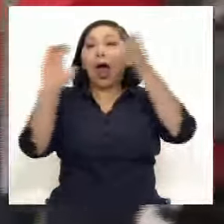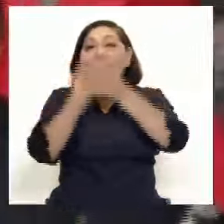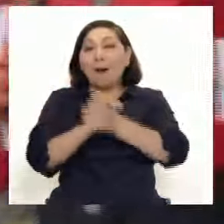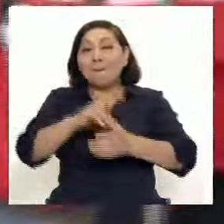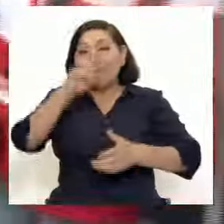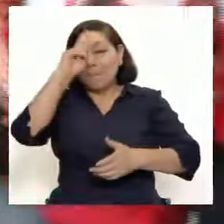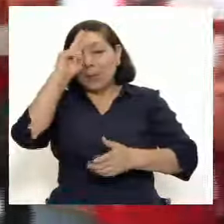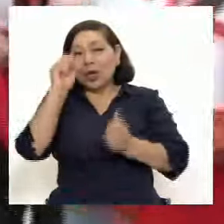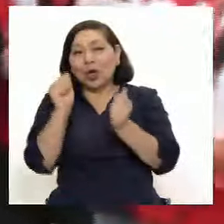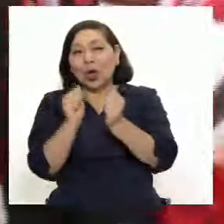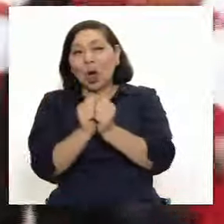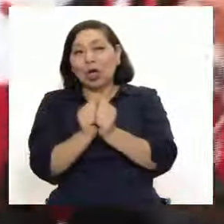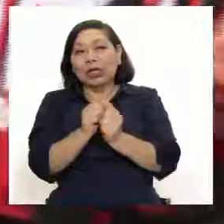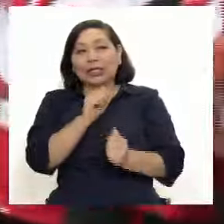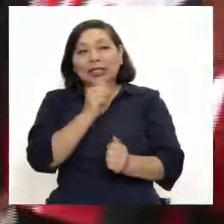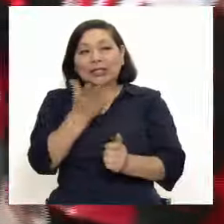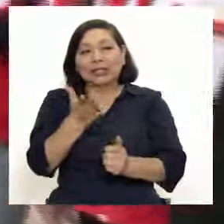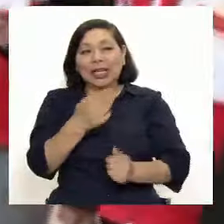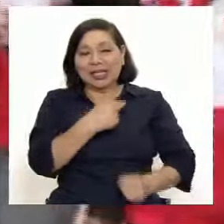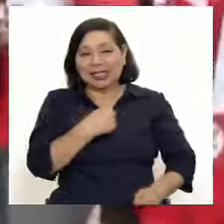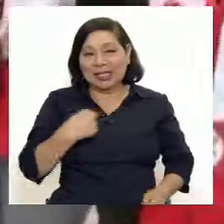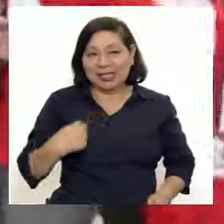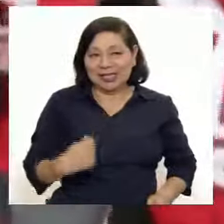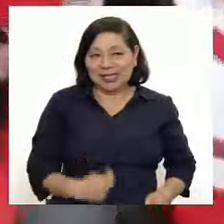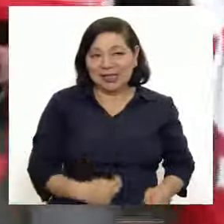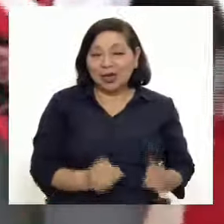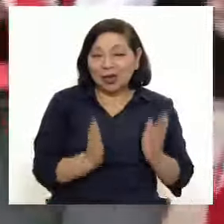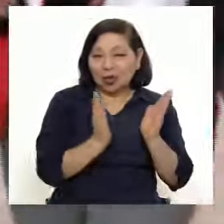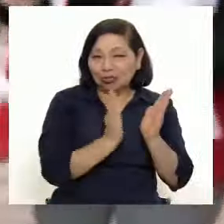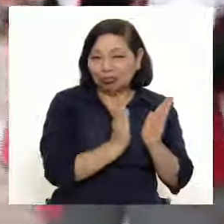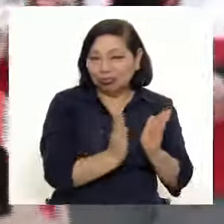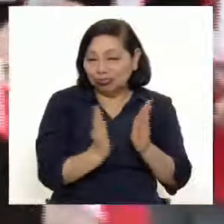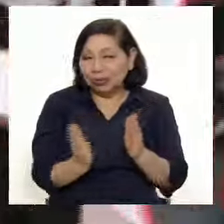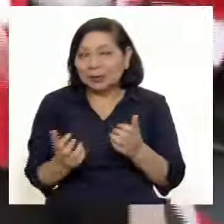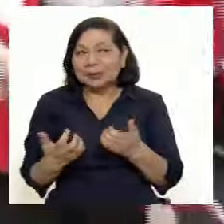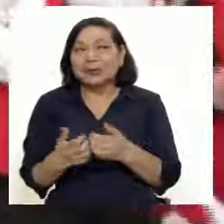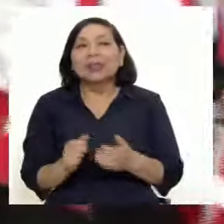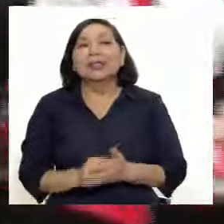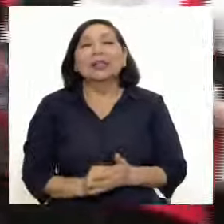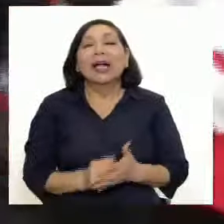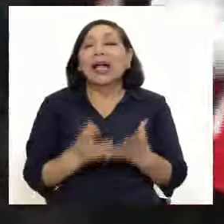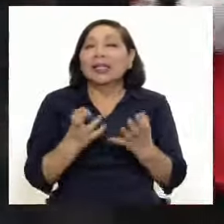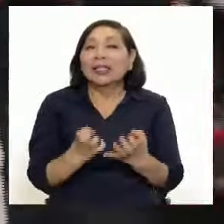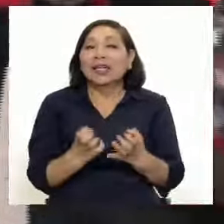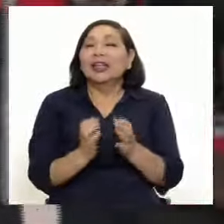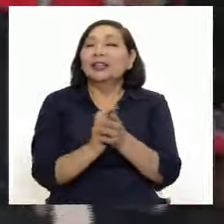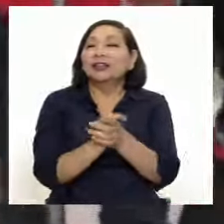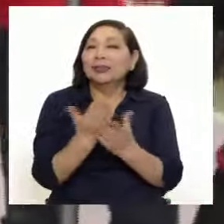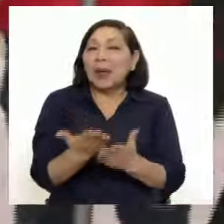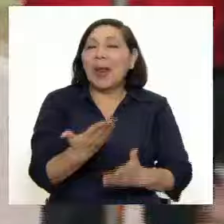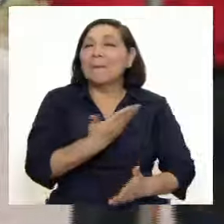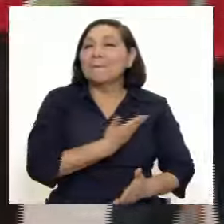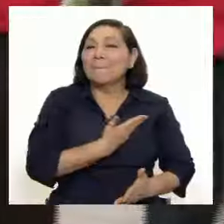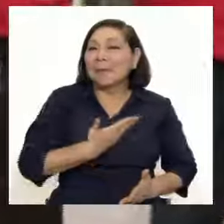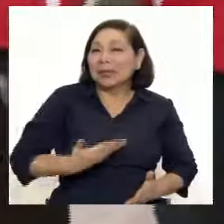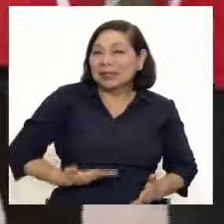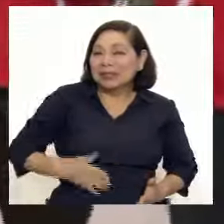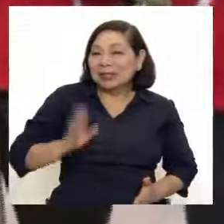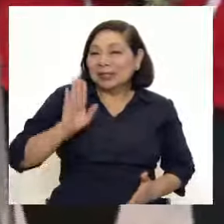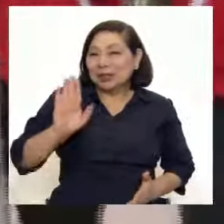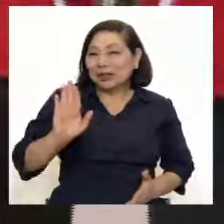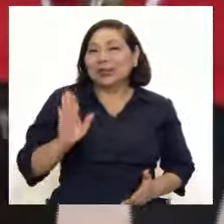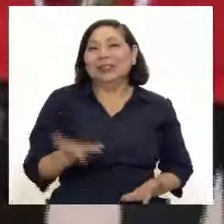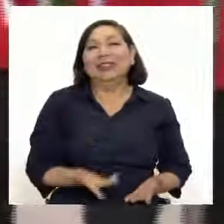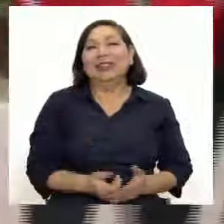entre Perú y China". Ellos poco a poco se vienen organizando porque quieren saludar al presidente de